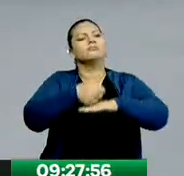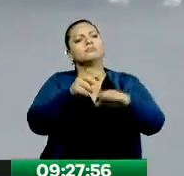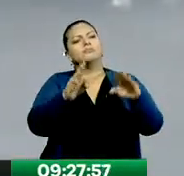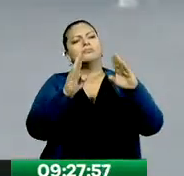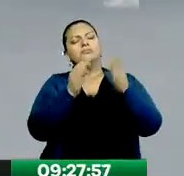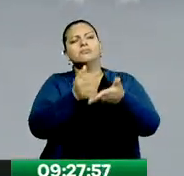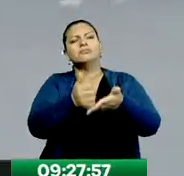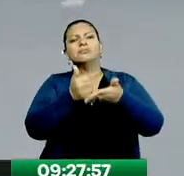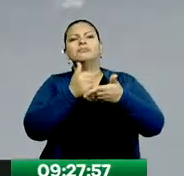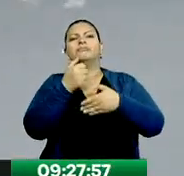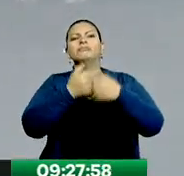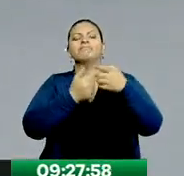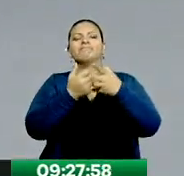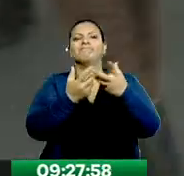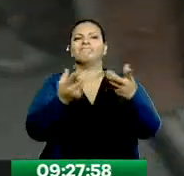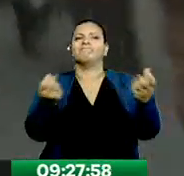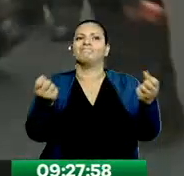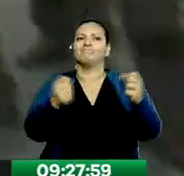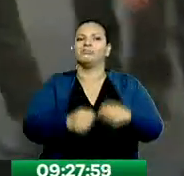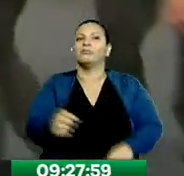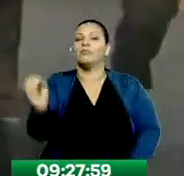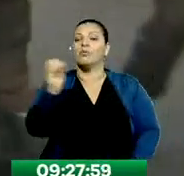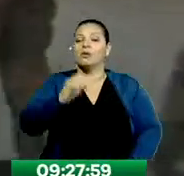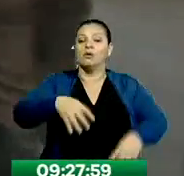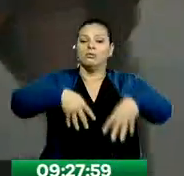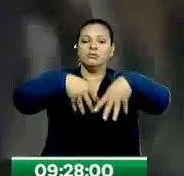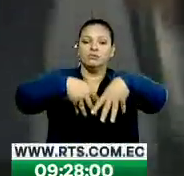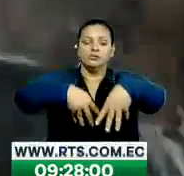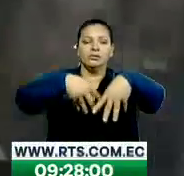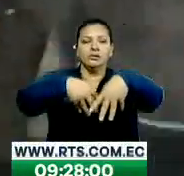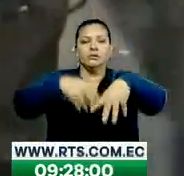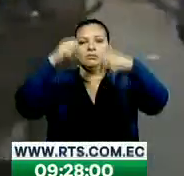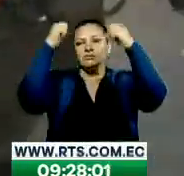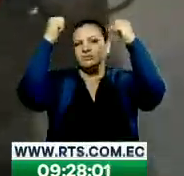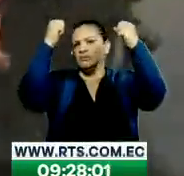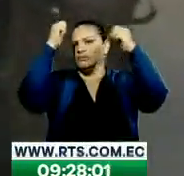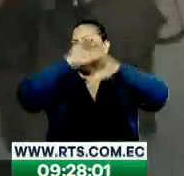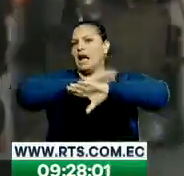Hay formas de reclamar una marcha pacífica, puede ser, como en otras ocasiones se ha dado. El estudiante es rebelde de por sí mismo.